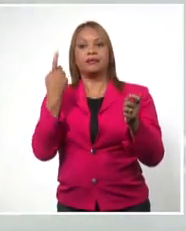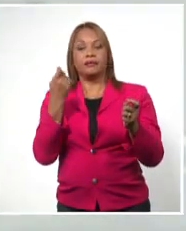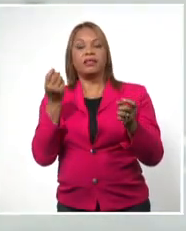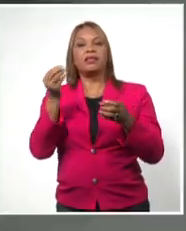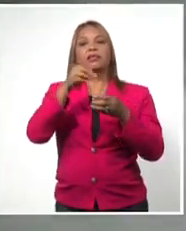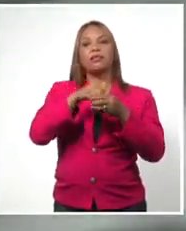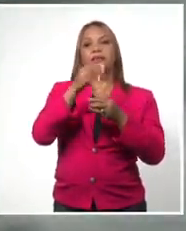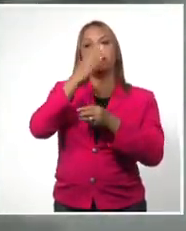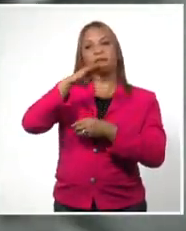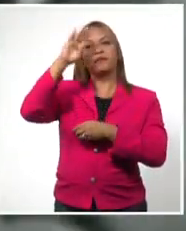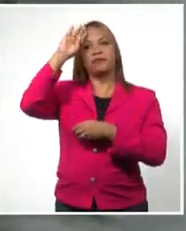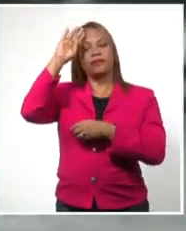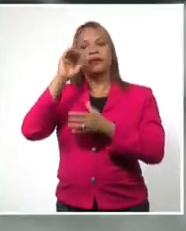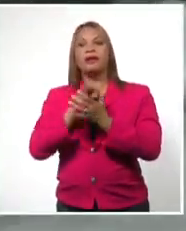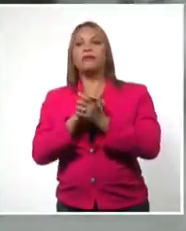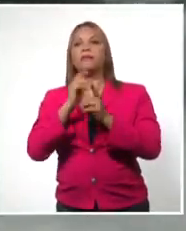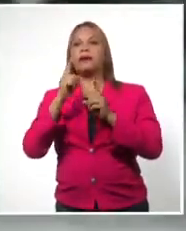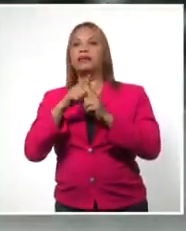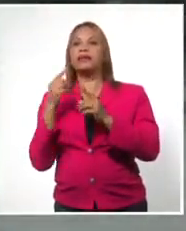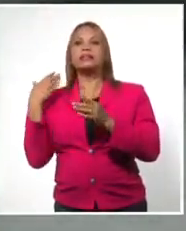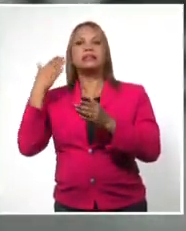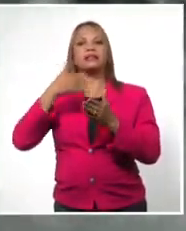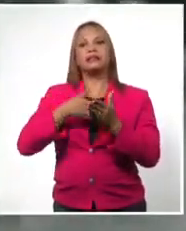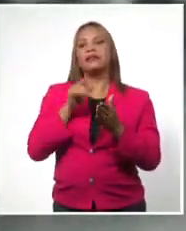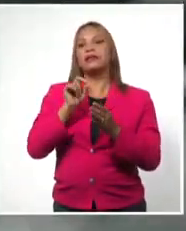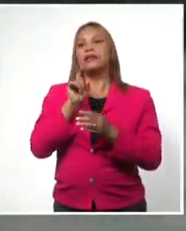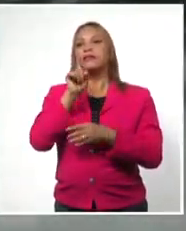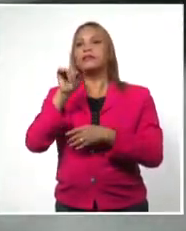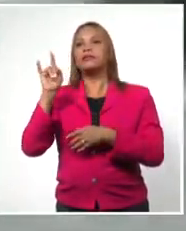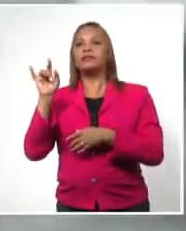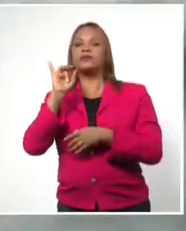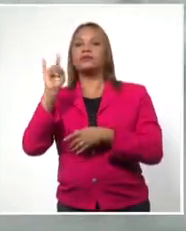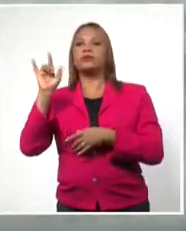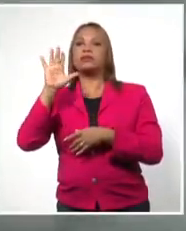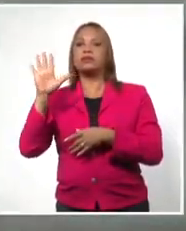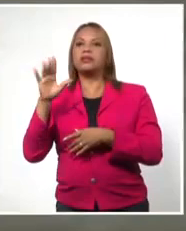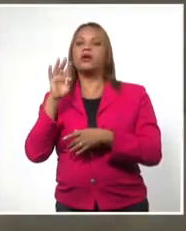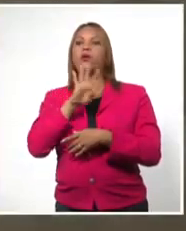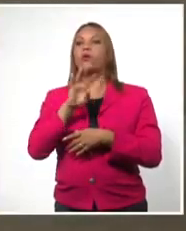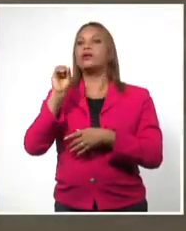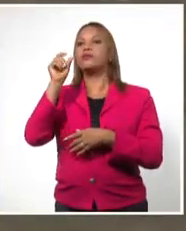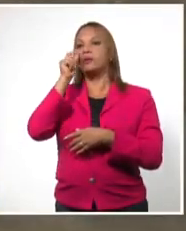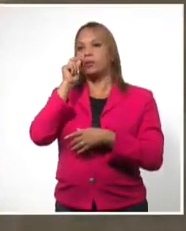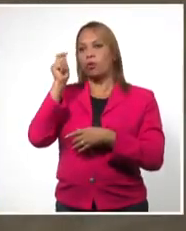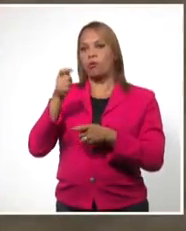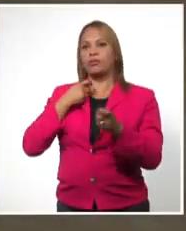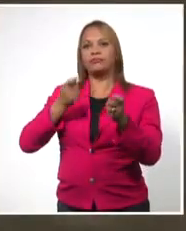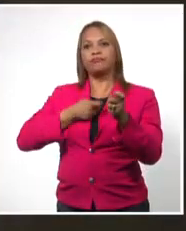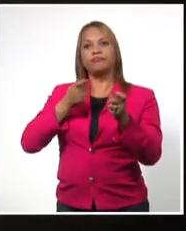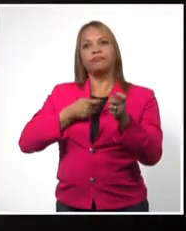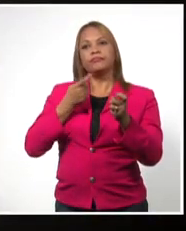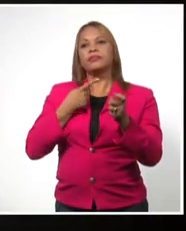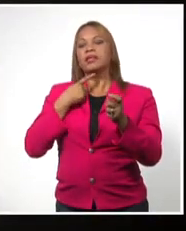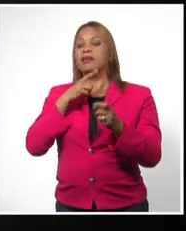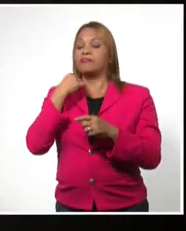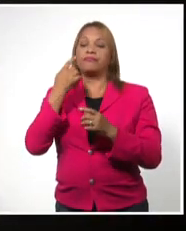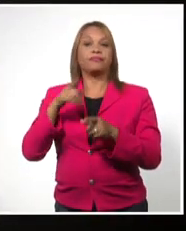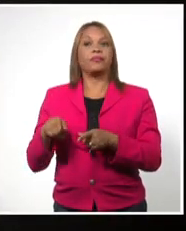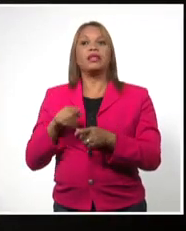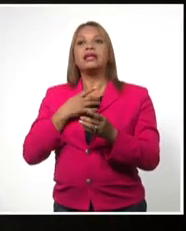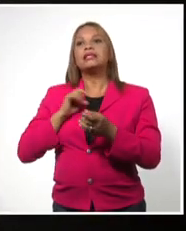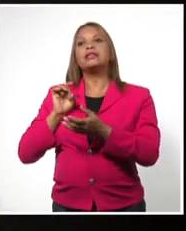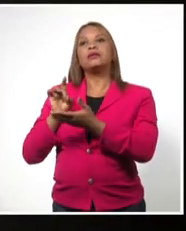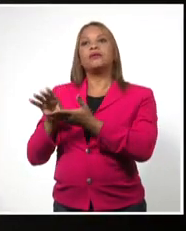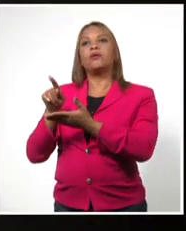alzó en Ibarra Matanzas el 24 de febrero de 1895 con 400 hombres, aunque esto fracasó. Fue deportado y